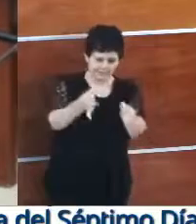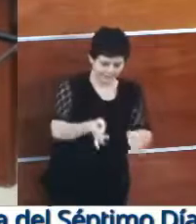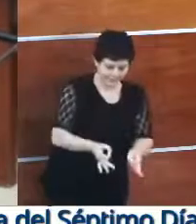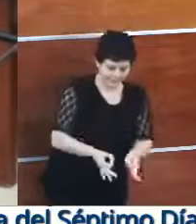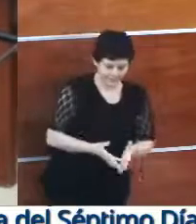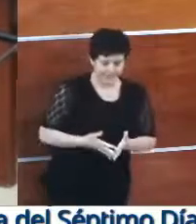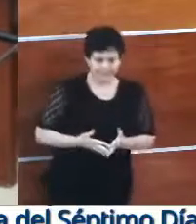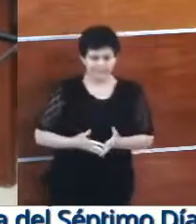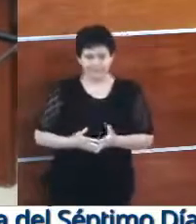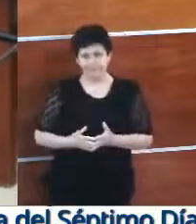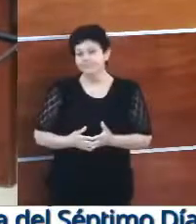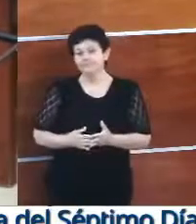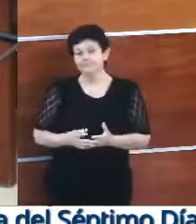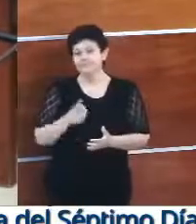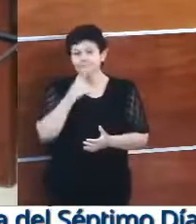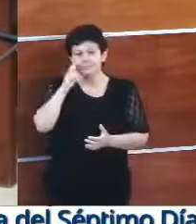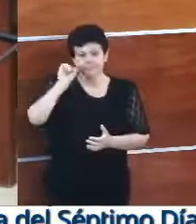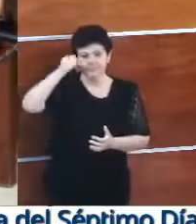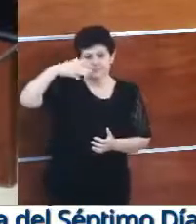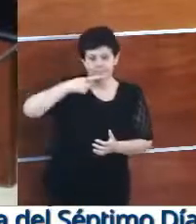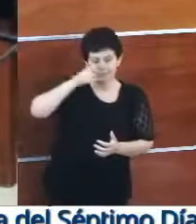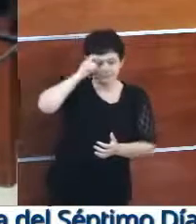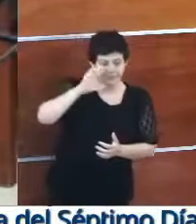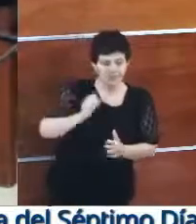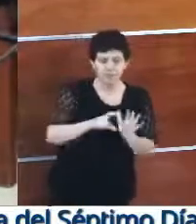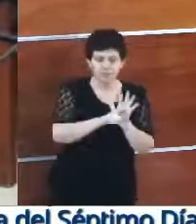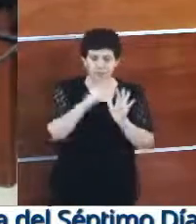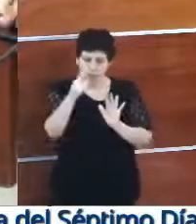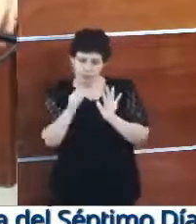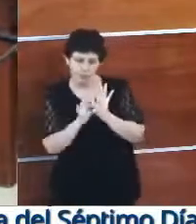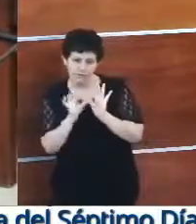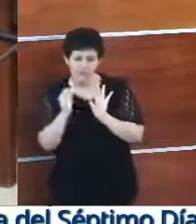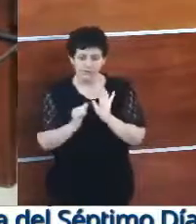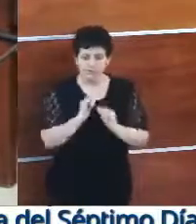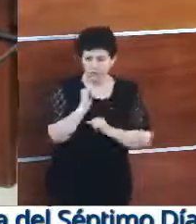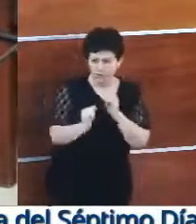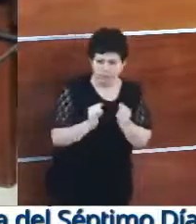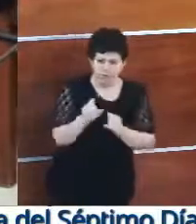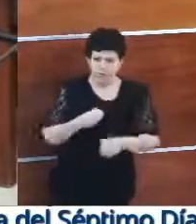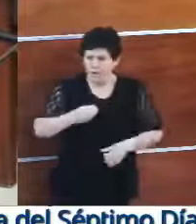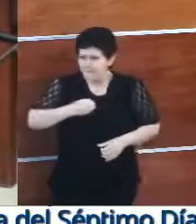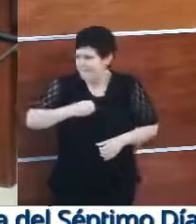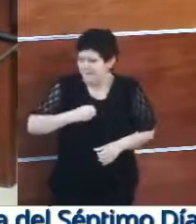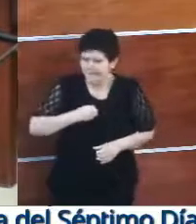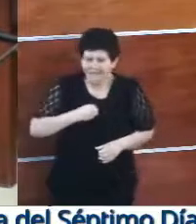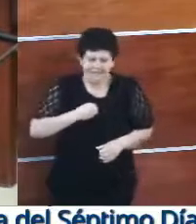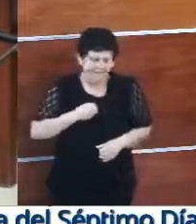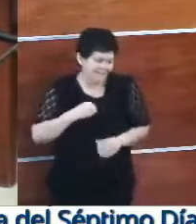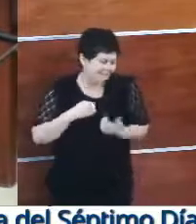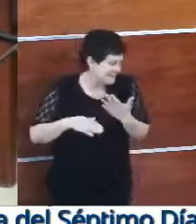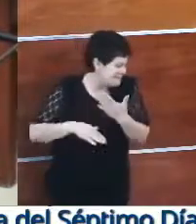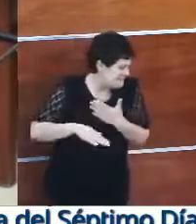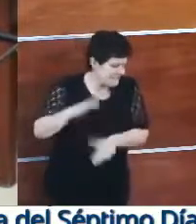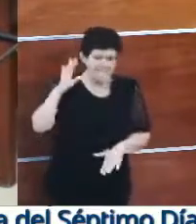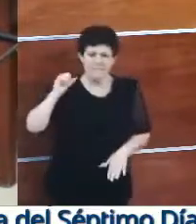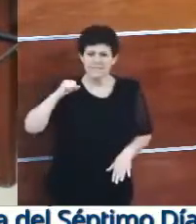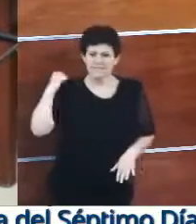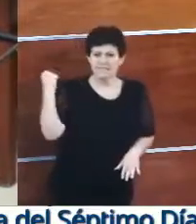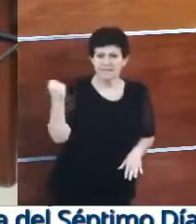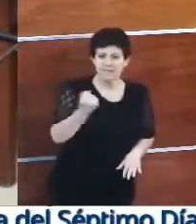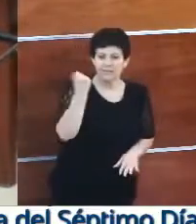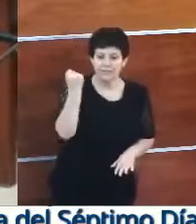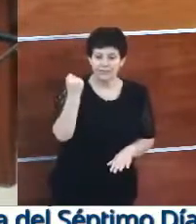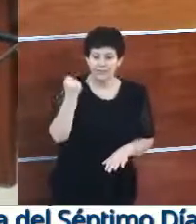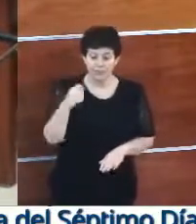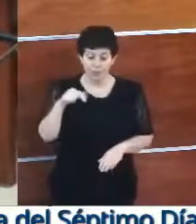En la primera carta a Timoteo 1:1 dice, abracen esta esperanza como la bienaventurada esperanza cuando